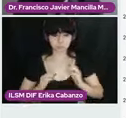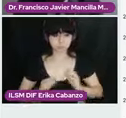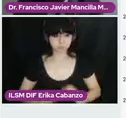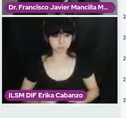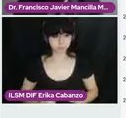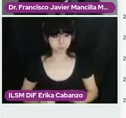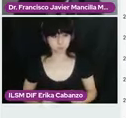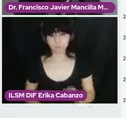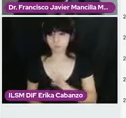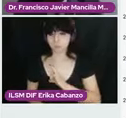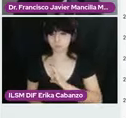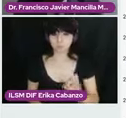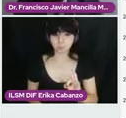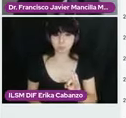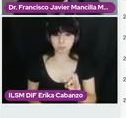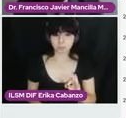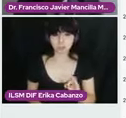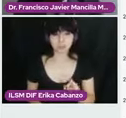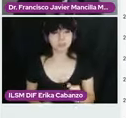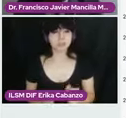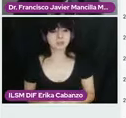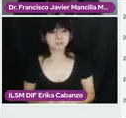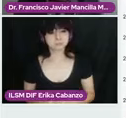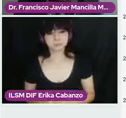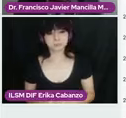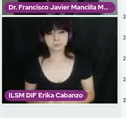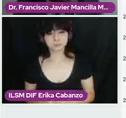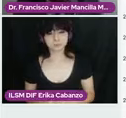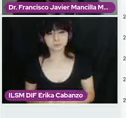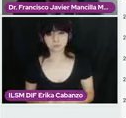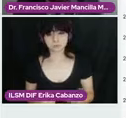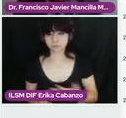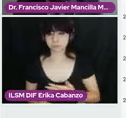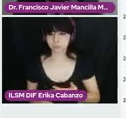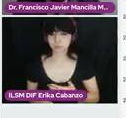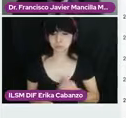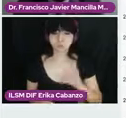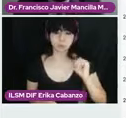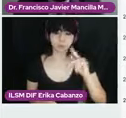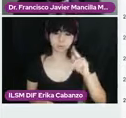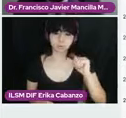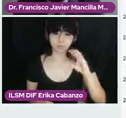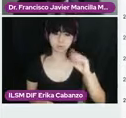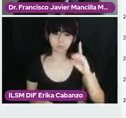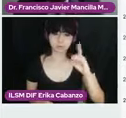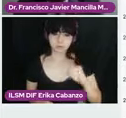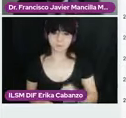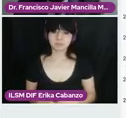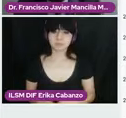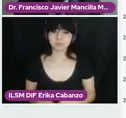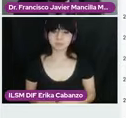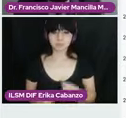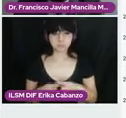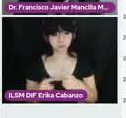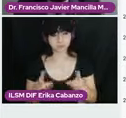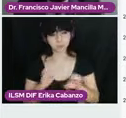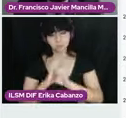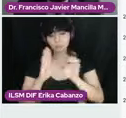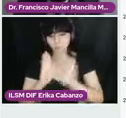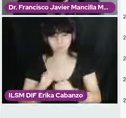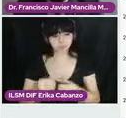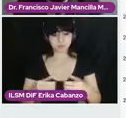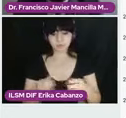la capacidad de habituación. Esto también lo comparte con el olfato. Un ejemplo es como cuando entramos a una habitación que huele mal y